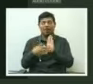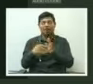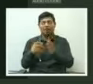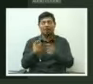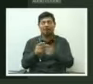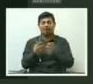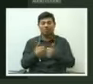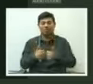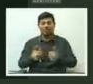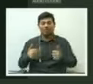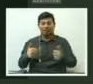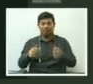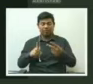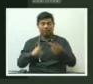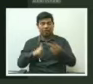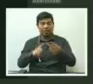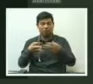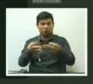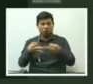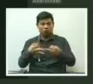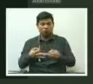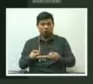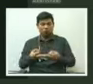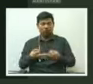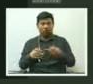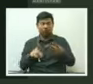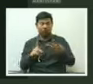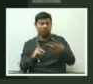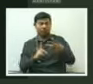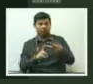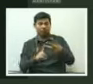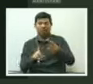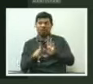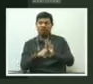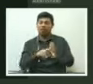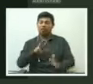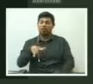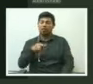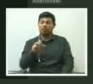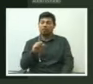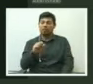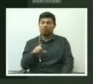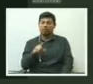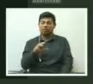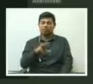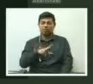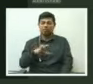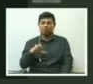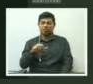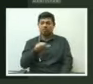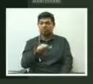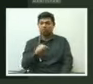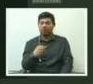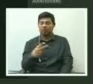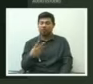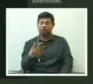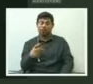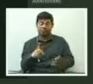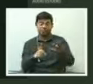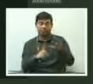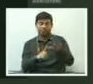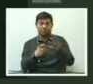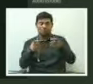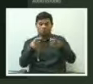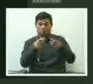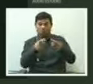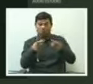Certificado de rendición de cuentas pendientes. Certificado registro ley 19.862. Respuesta de control